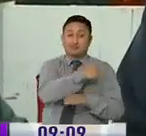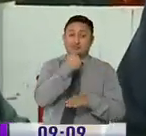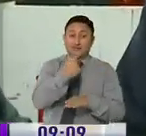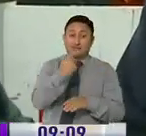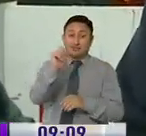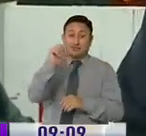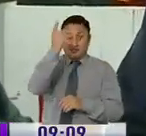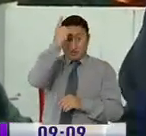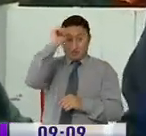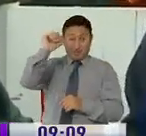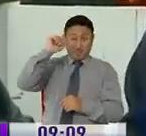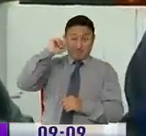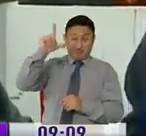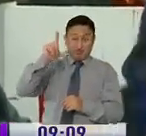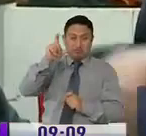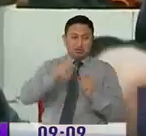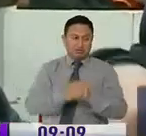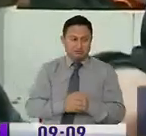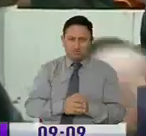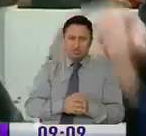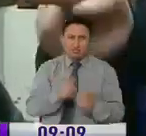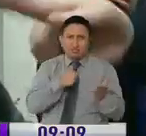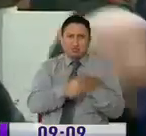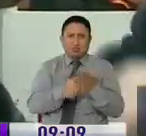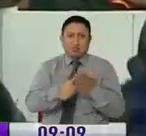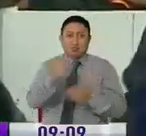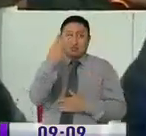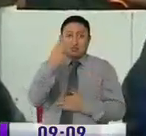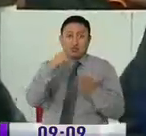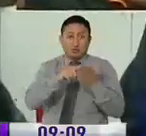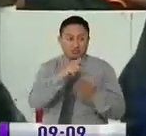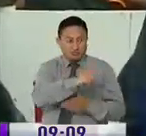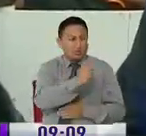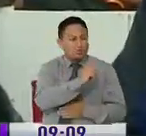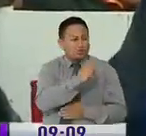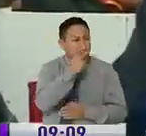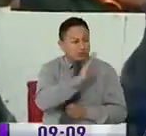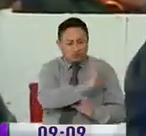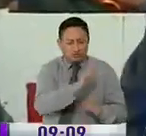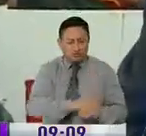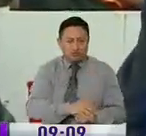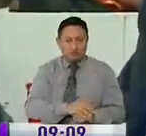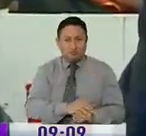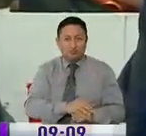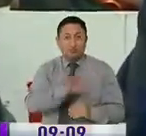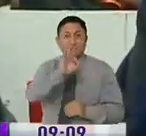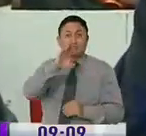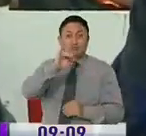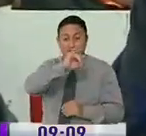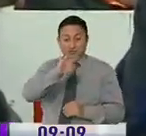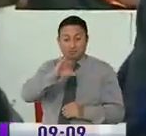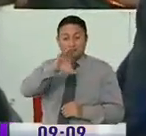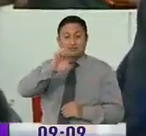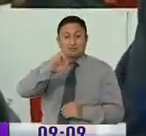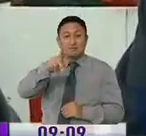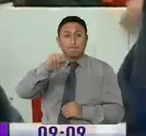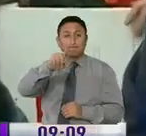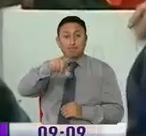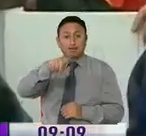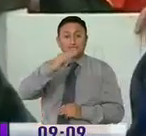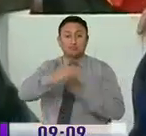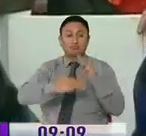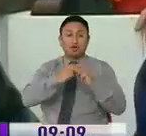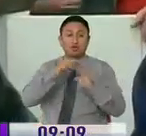alta, todo el mundo lo desmentía, sus propios ministros. Los dos ministros de finanzas le dijeron, no, no es cierto. El Fondo Monetario, la CEPAL, el Banco